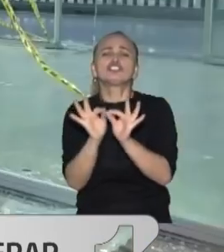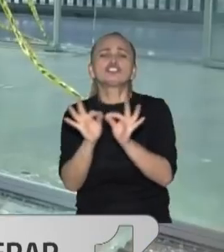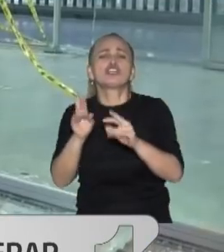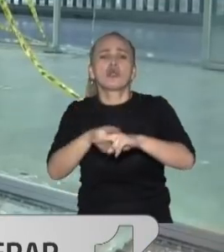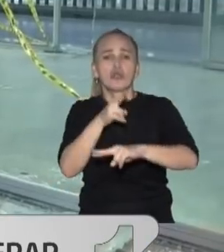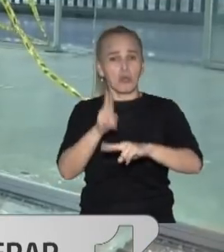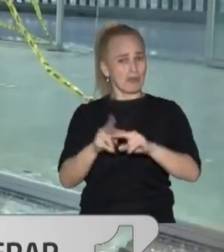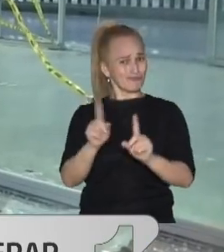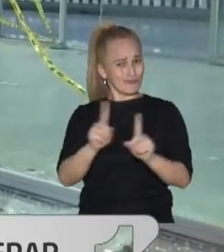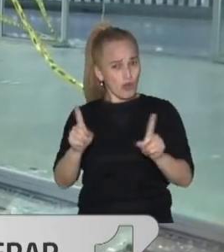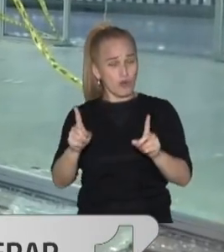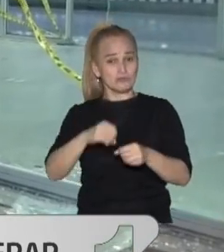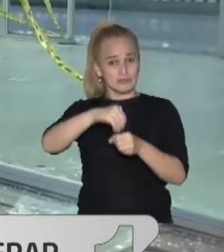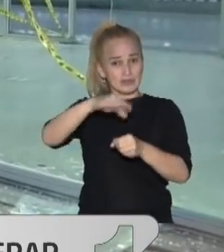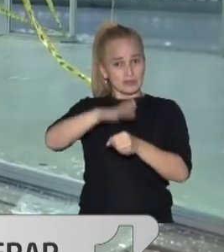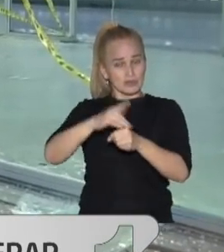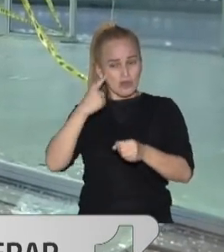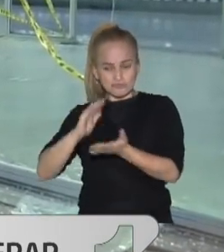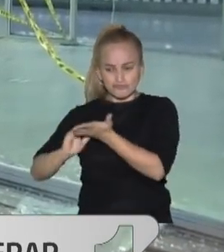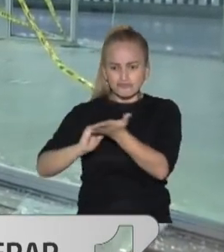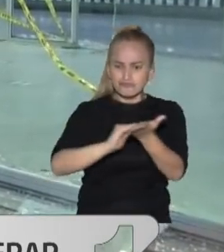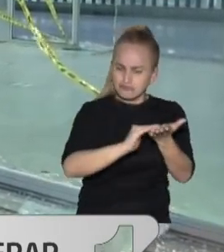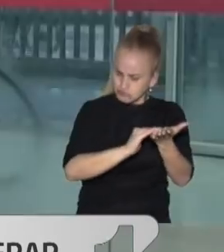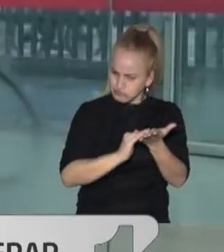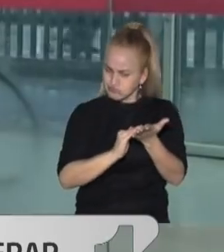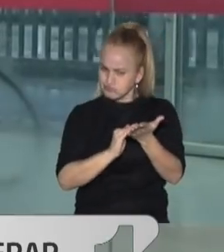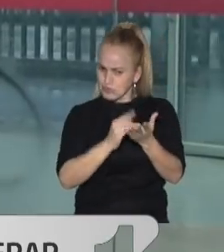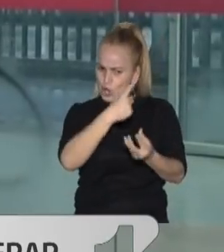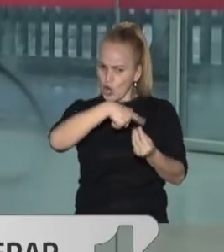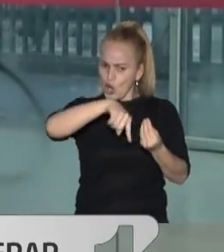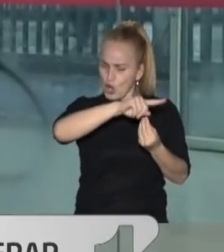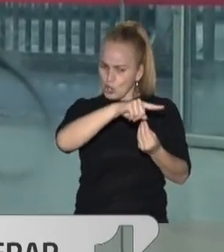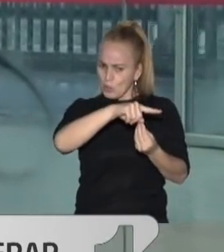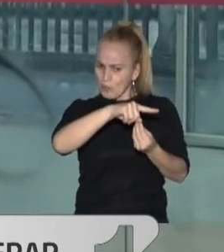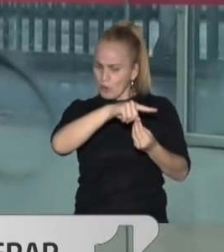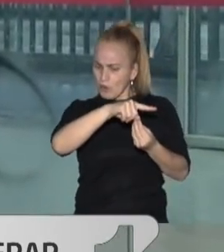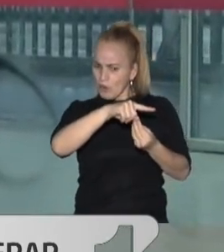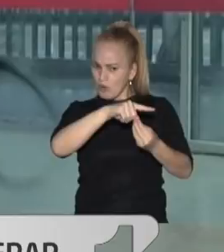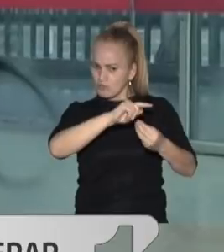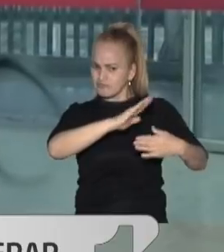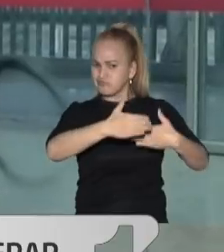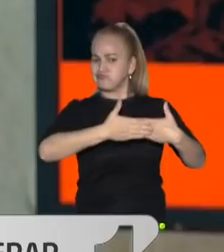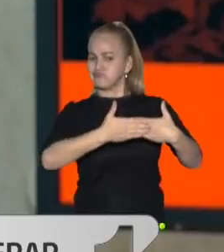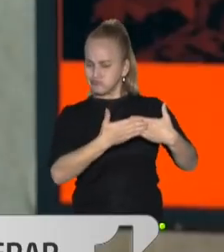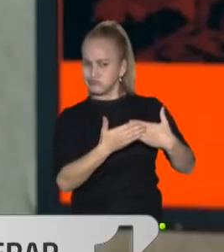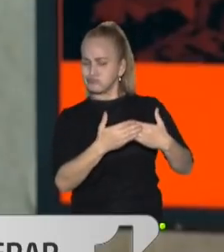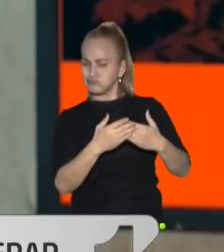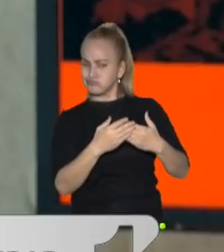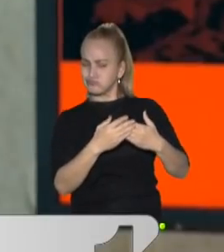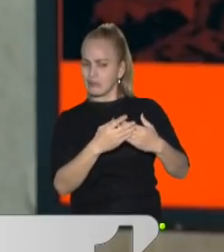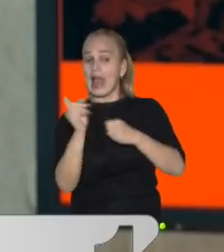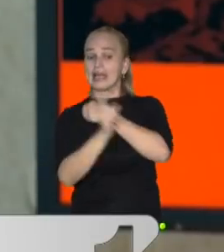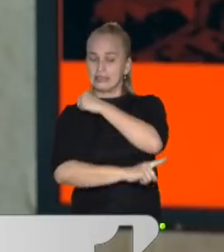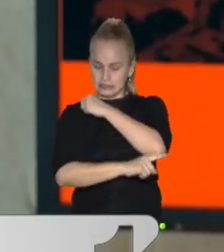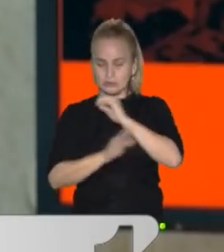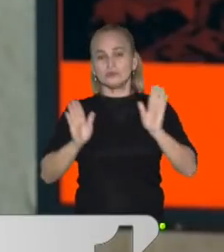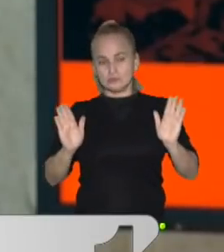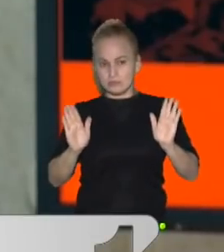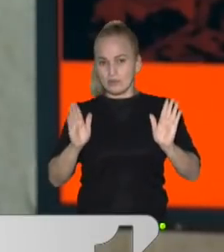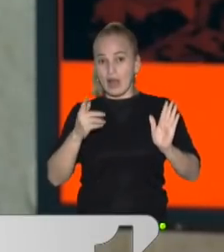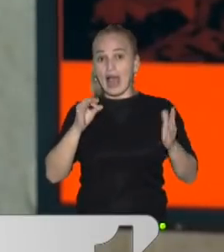menor. Desde el distrito adelantan acciones legales contra la organización de bloqueos. Estamos instaurando y nutriendo